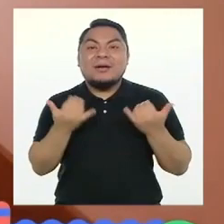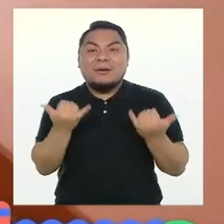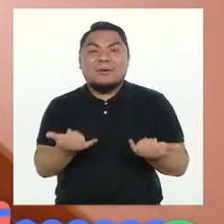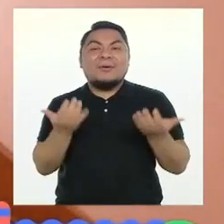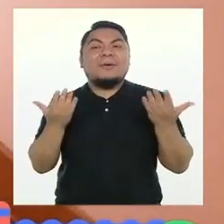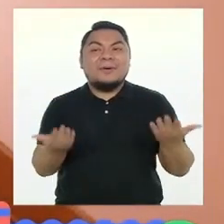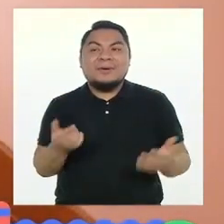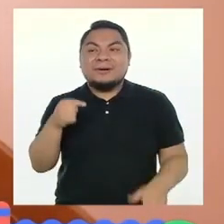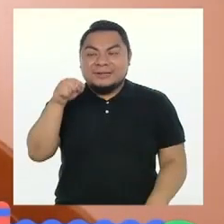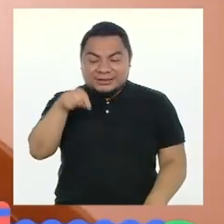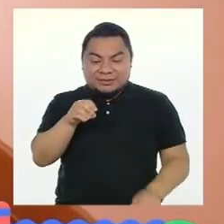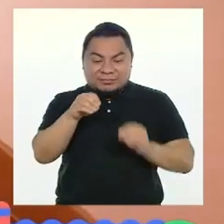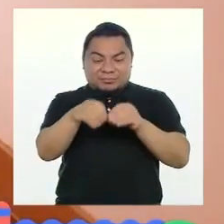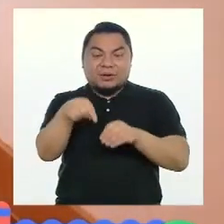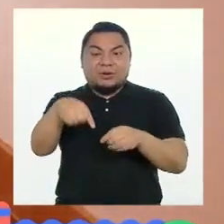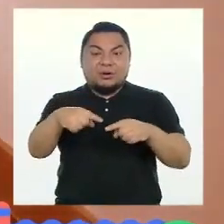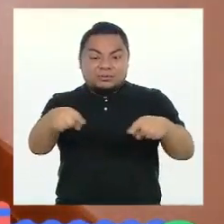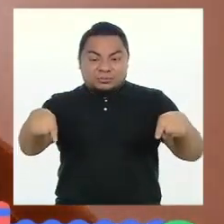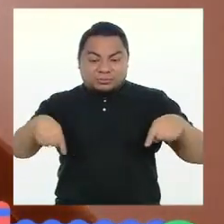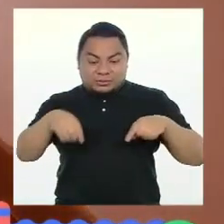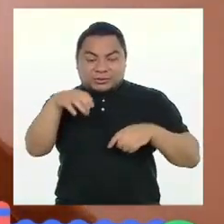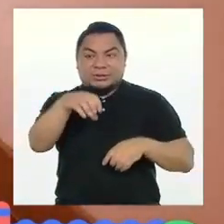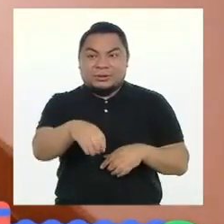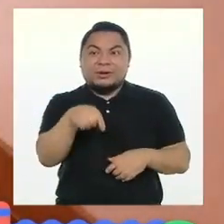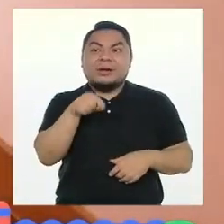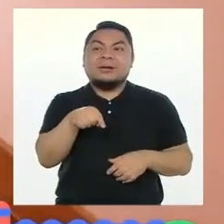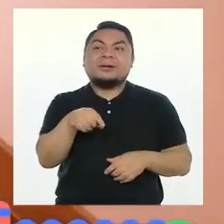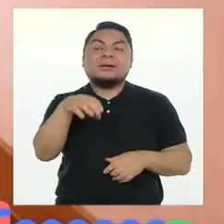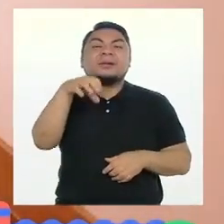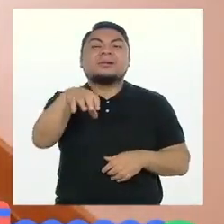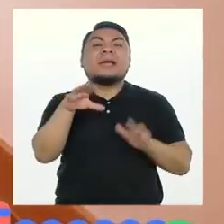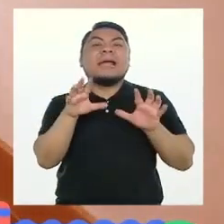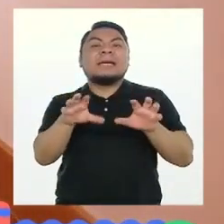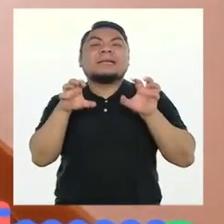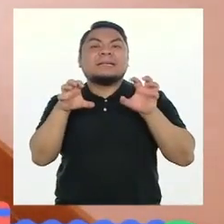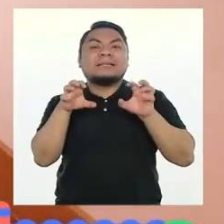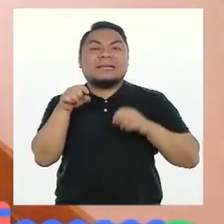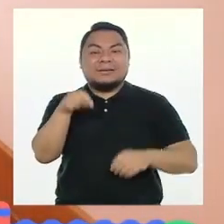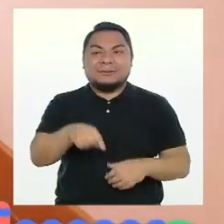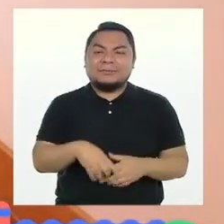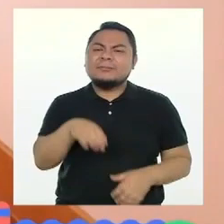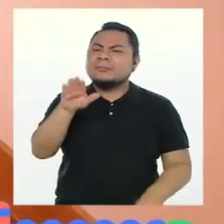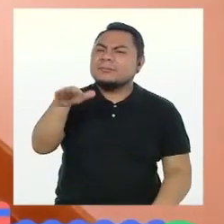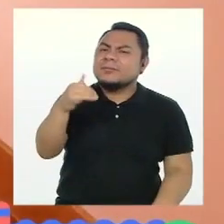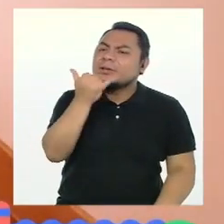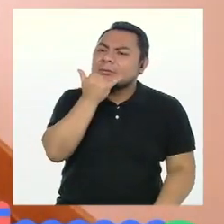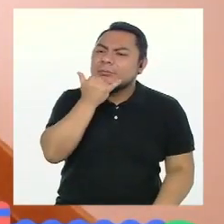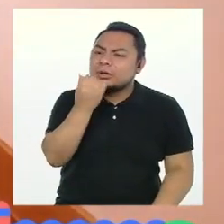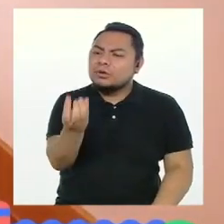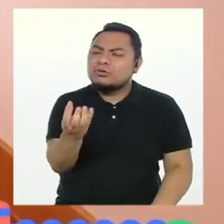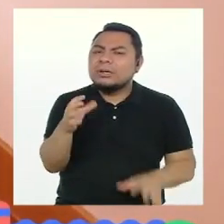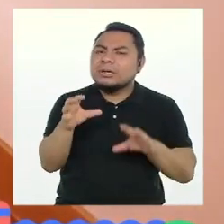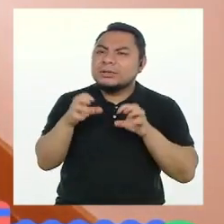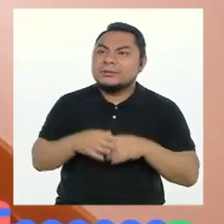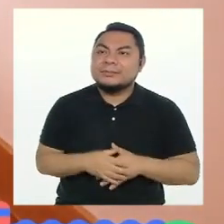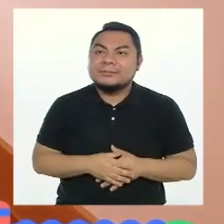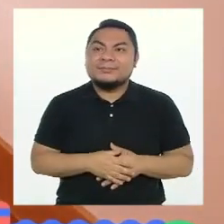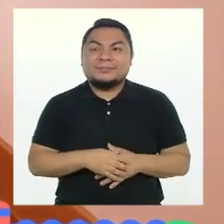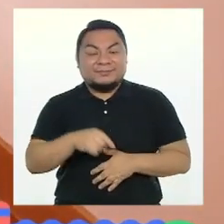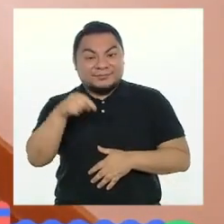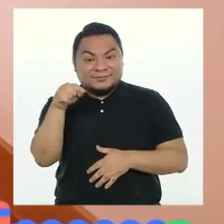puesto en el suelo un cubo de hielo. ¿Y qué le pasó al cubo de hielo? Se